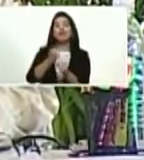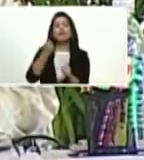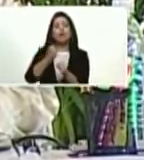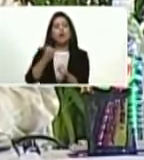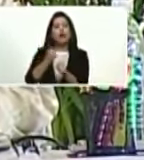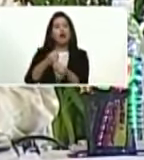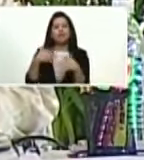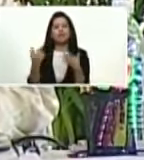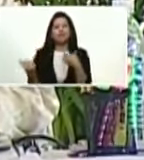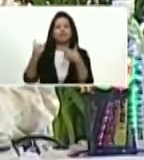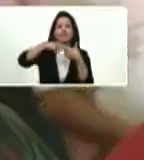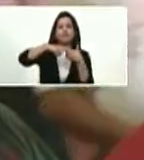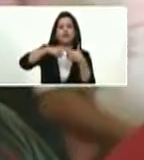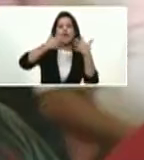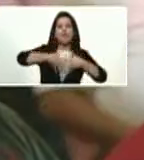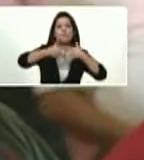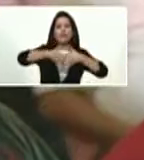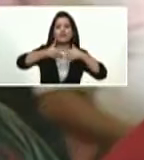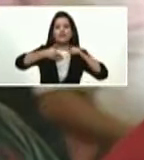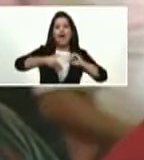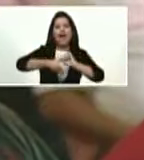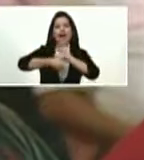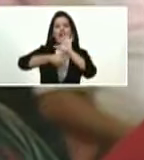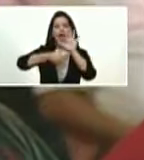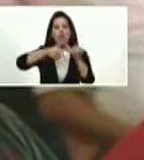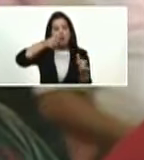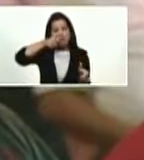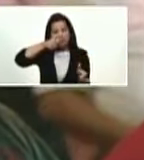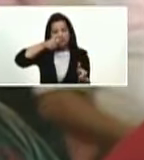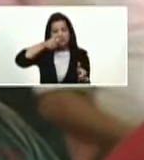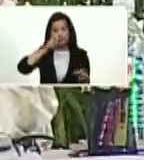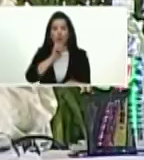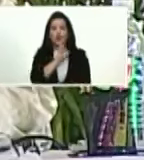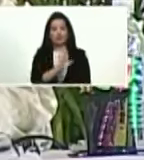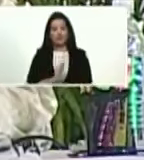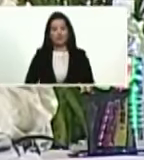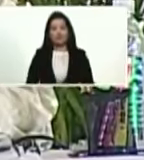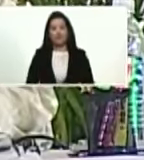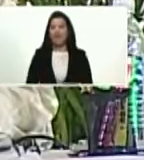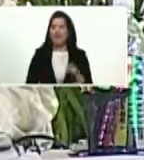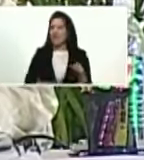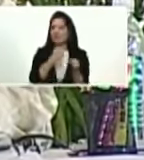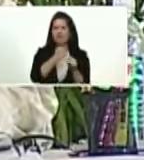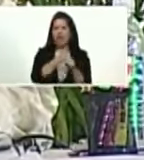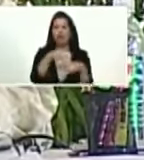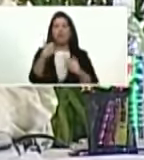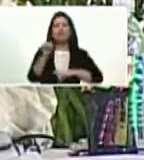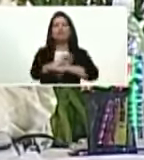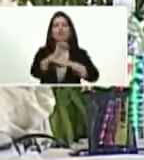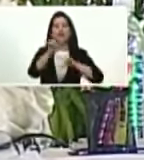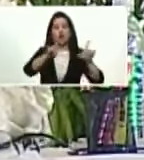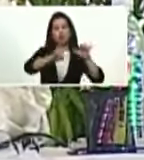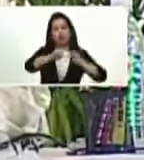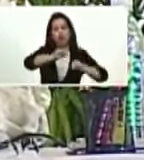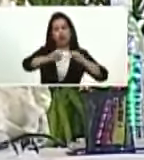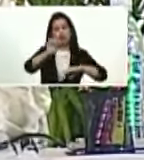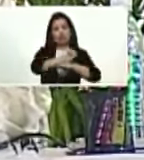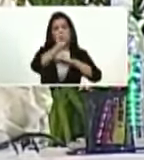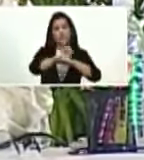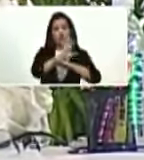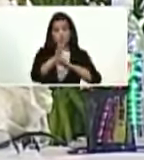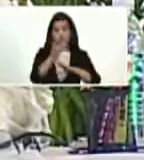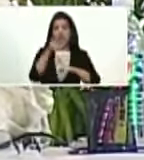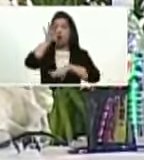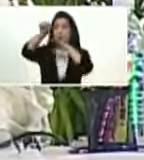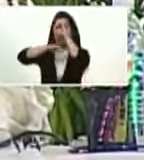¿verdad? Guardián del Alba. Hacen software que sustituyen importaciones. Bueno, Belén, tienes la palabra. Adelante, un